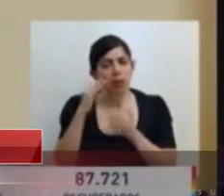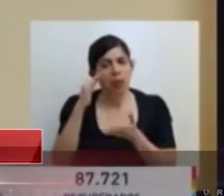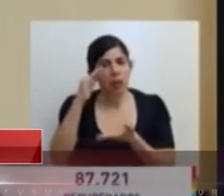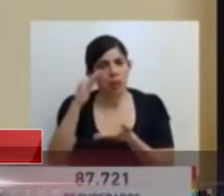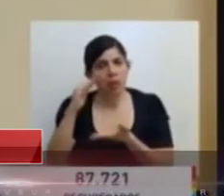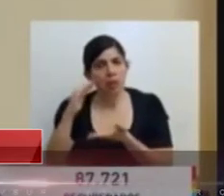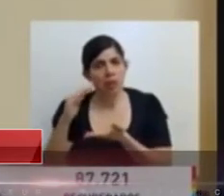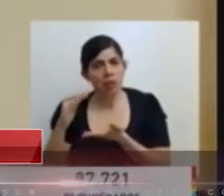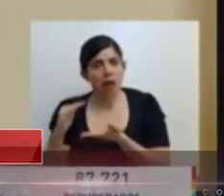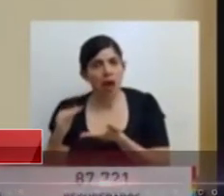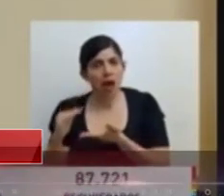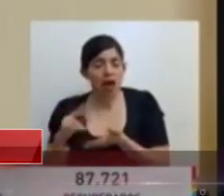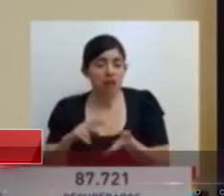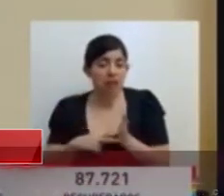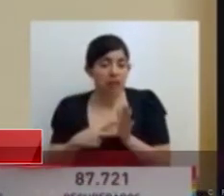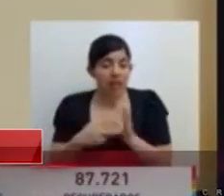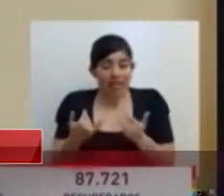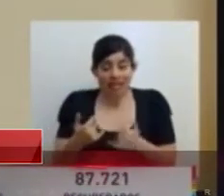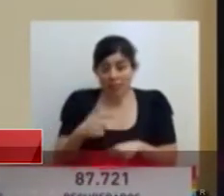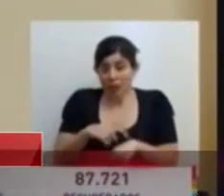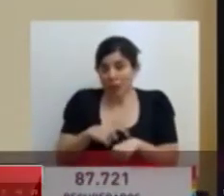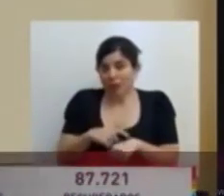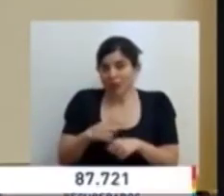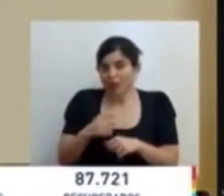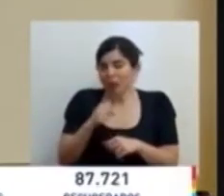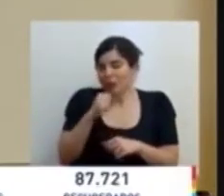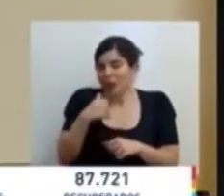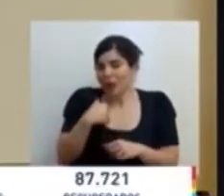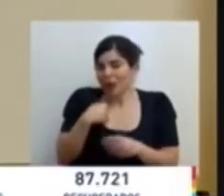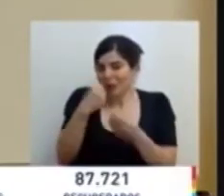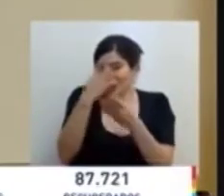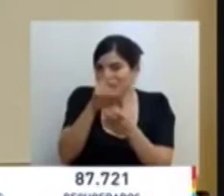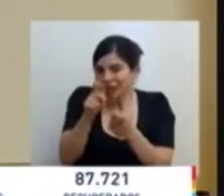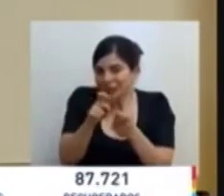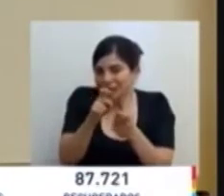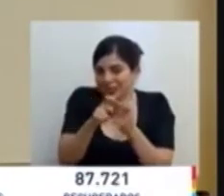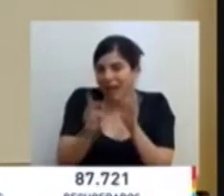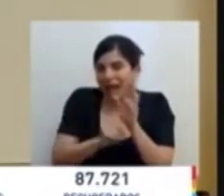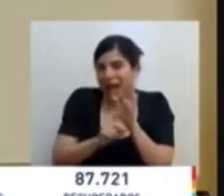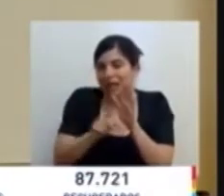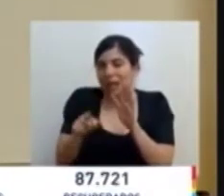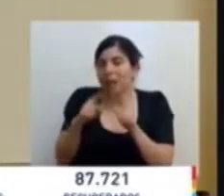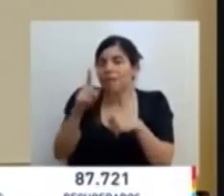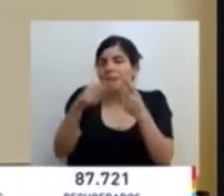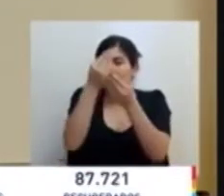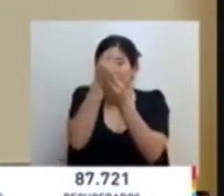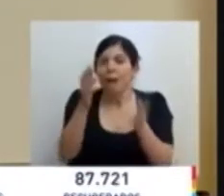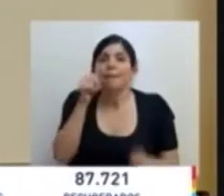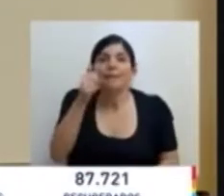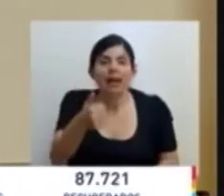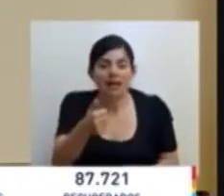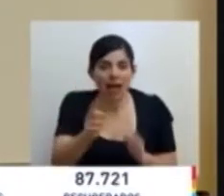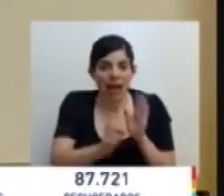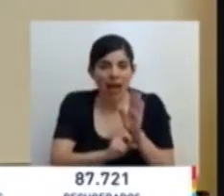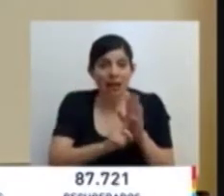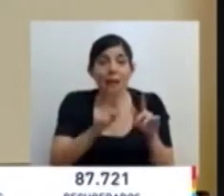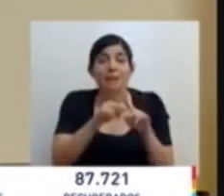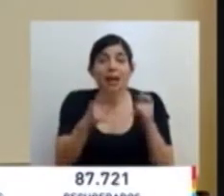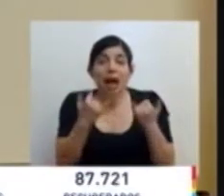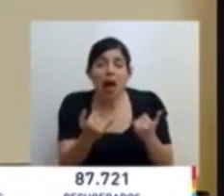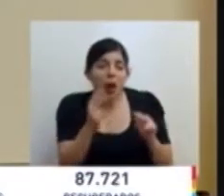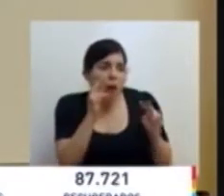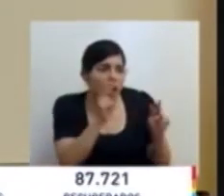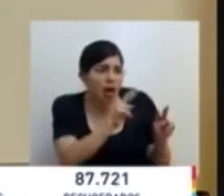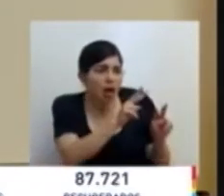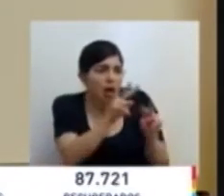efectivamente así que yo no tengo en este momento el reporte específico de las alertas eso se va a dar a conocer mañana pero con la tendencia que estamos